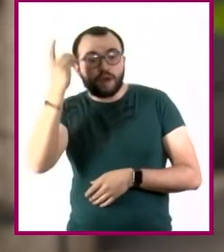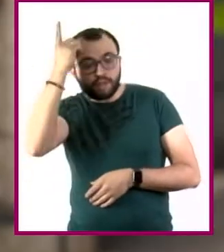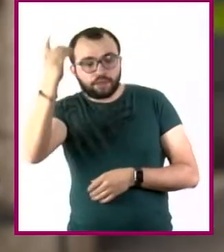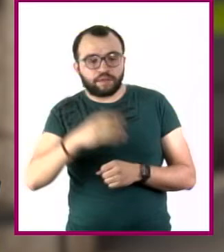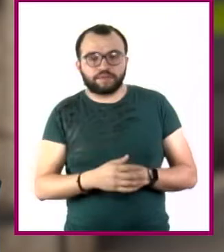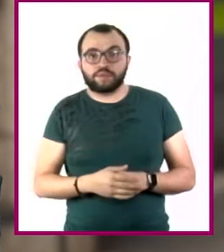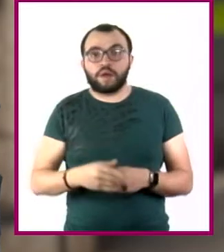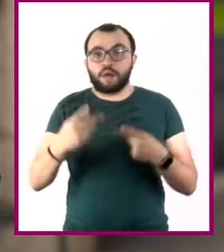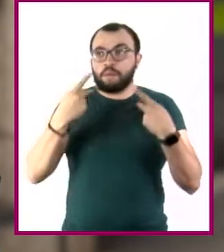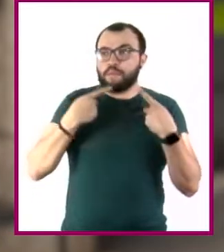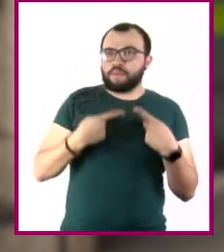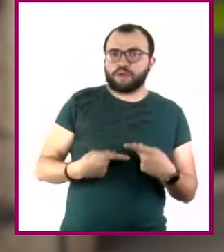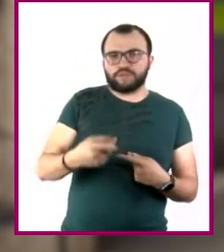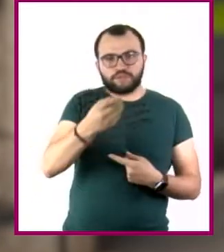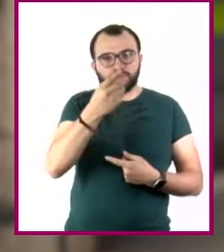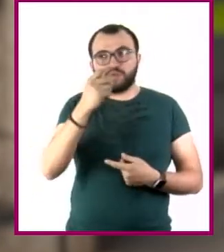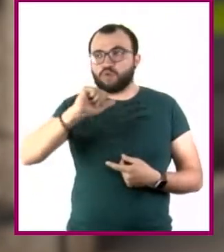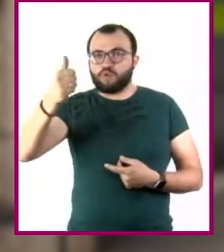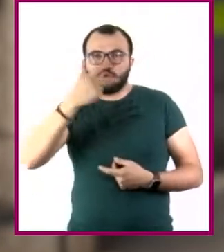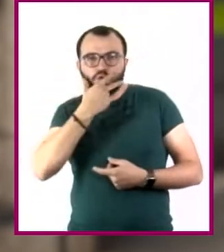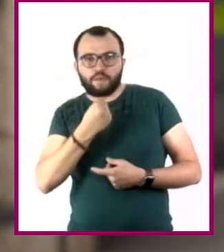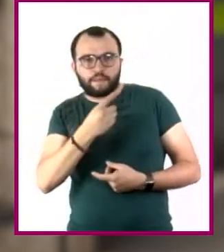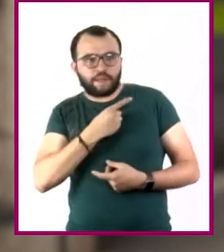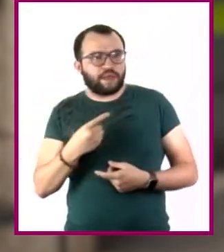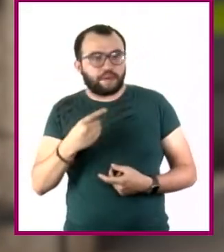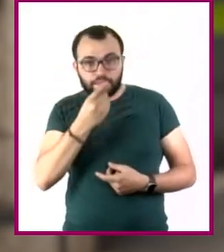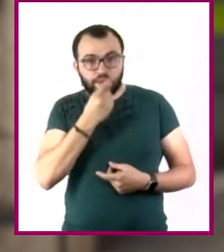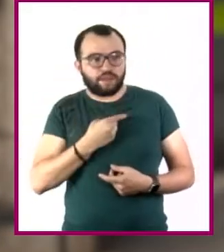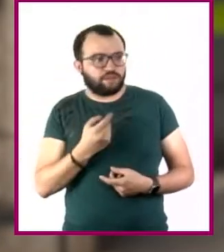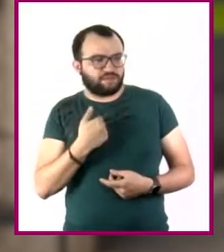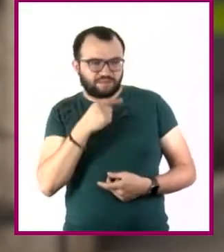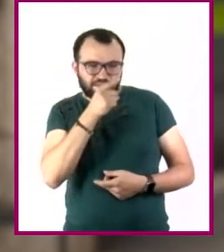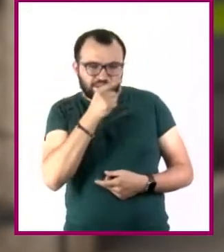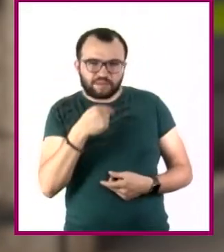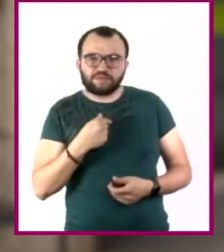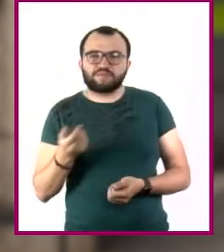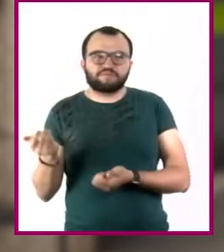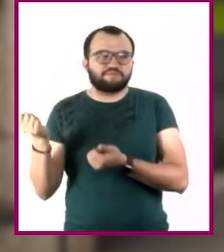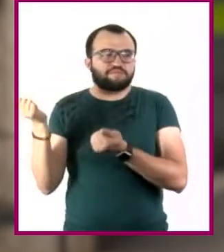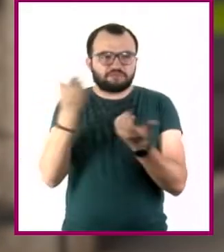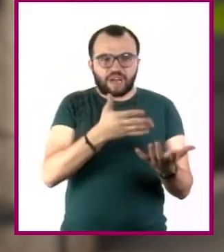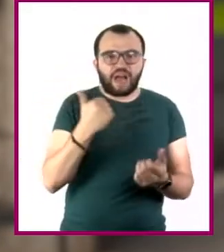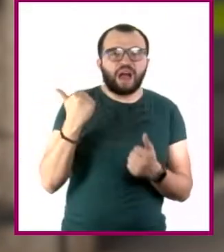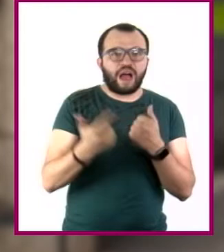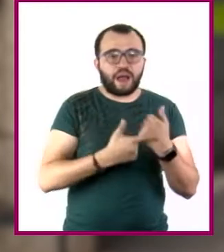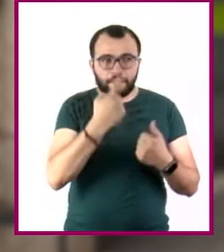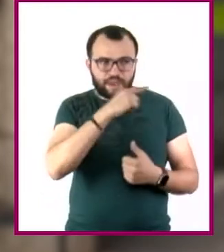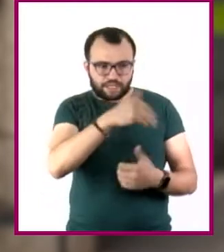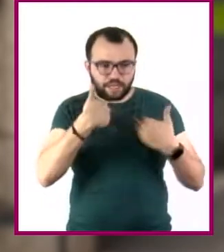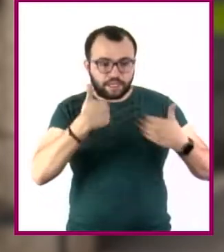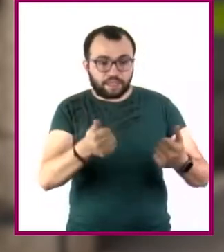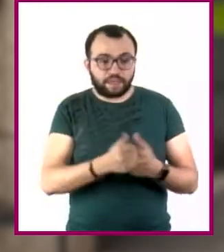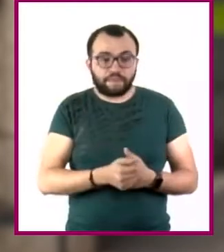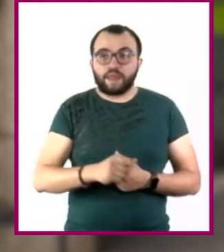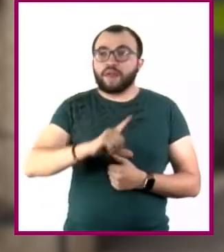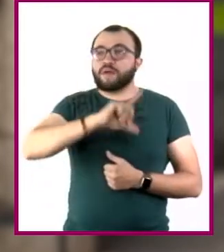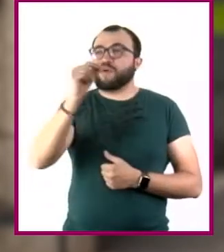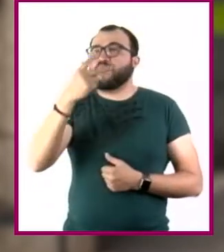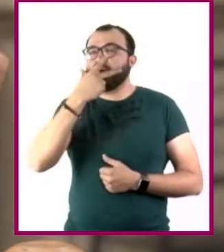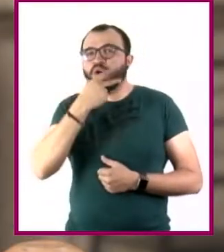amenazó con traer a no sé quién para hacerme entender. Otros se burlaron. Y uno vino a compadecerse de mí y me regaló un